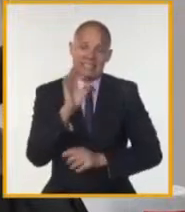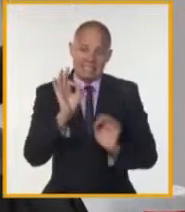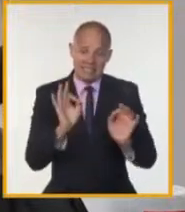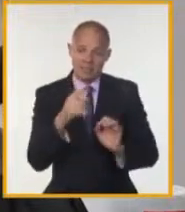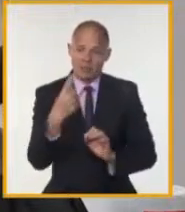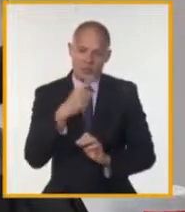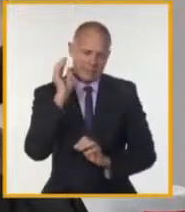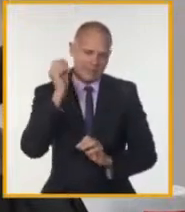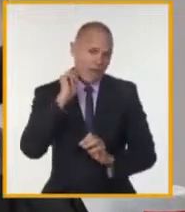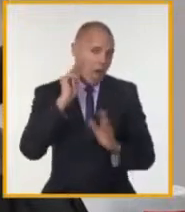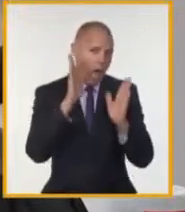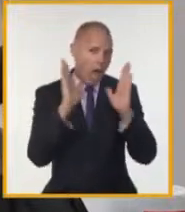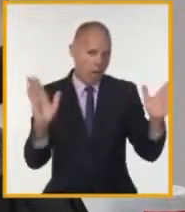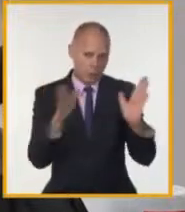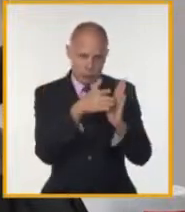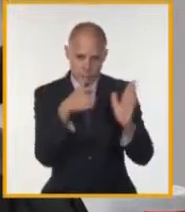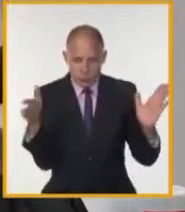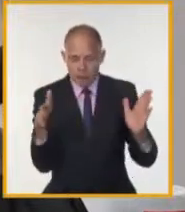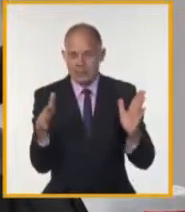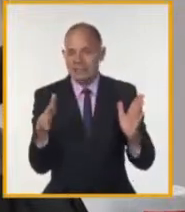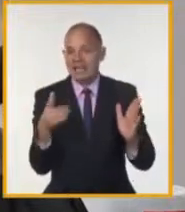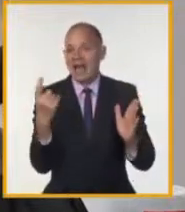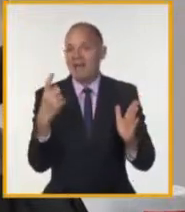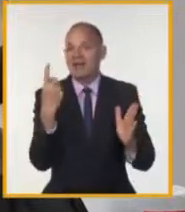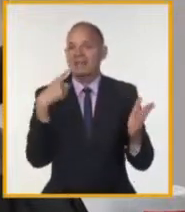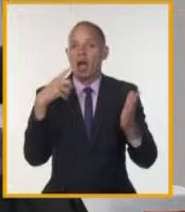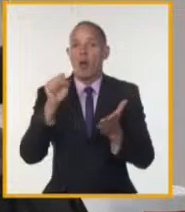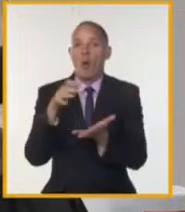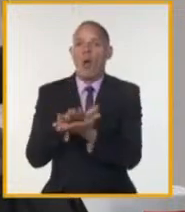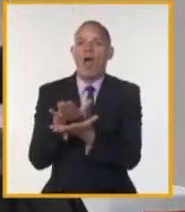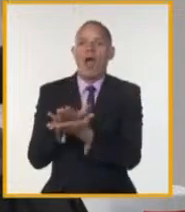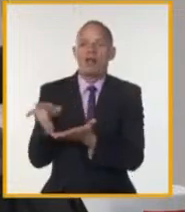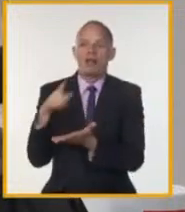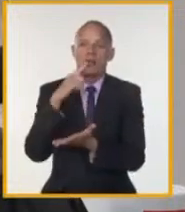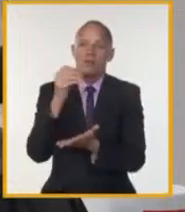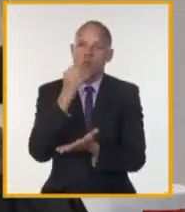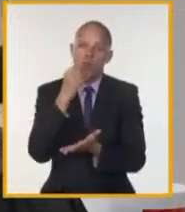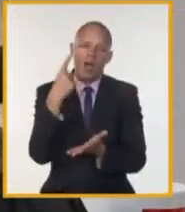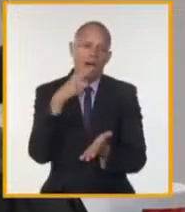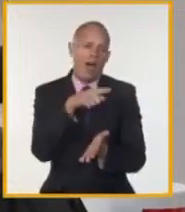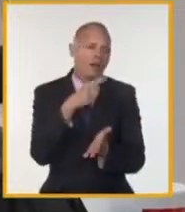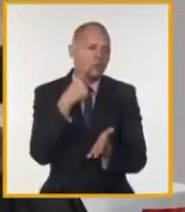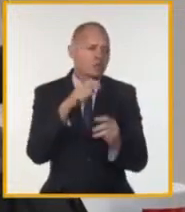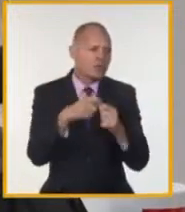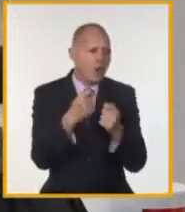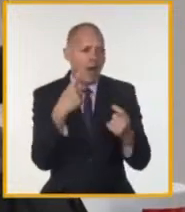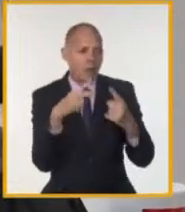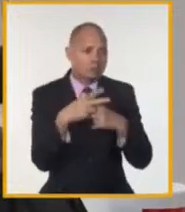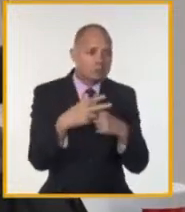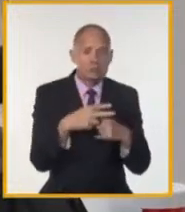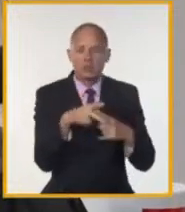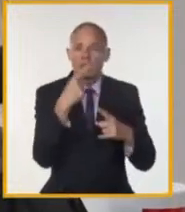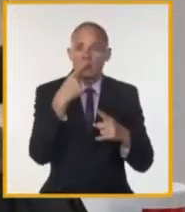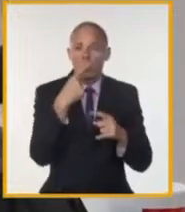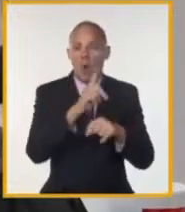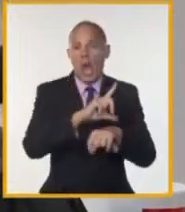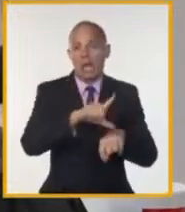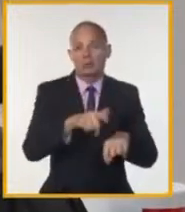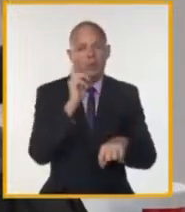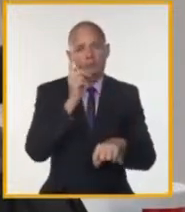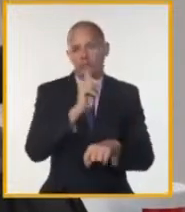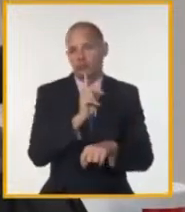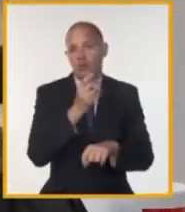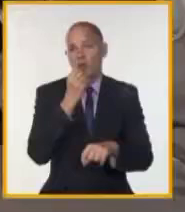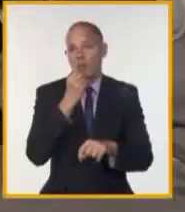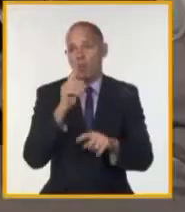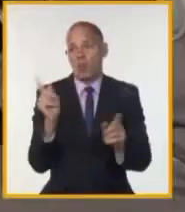tiempo para nosotros evitar los atrasos significativos y evitar la dilatación de los transbordos en la vía. Esos son